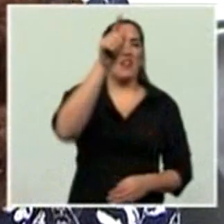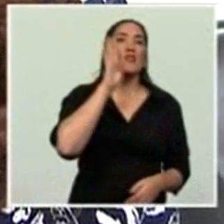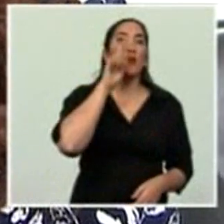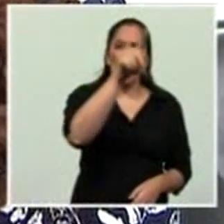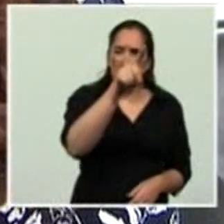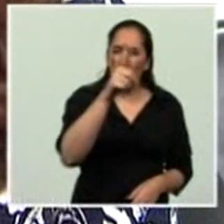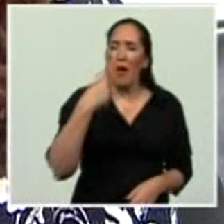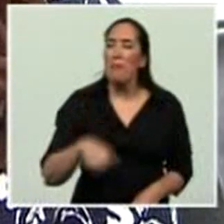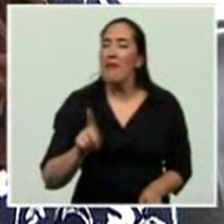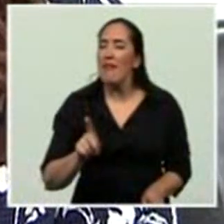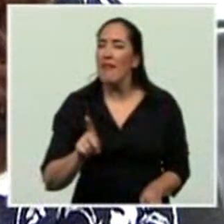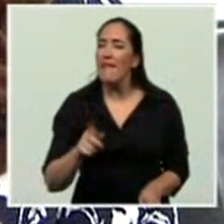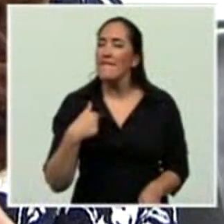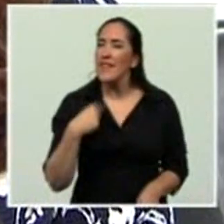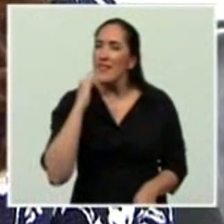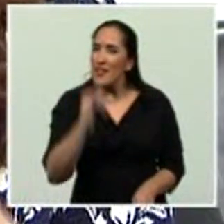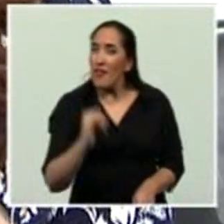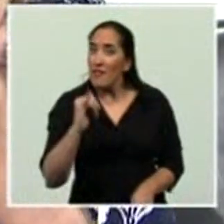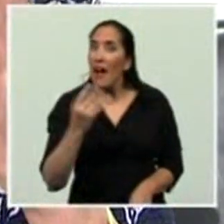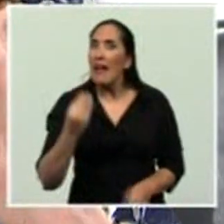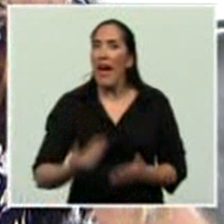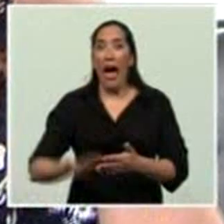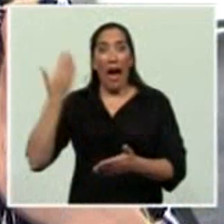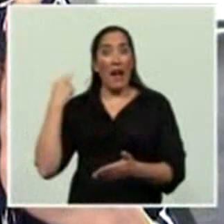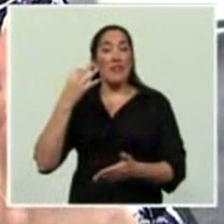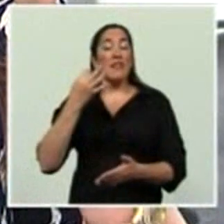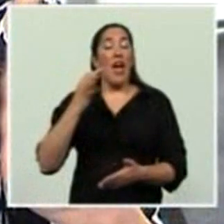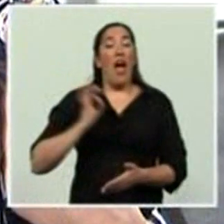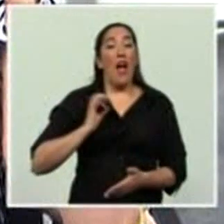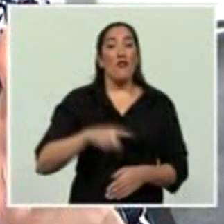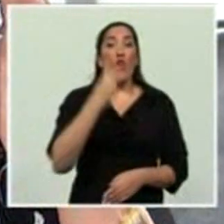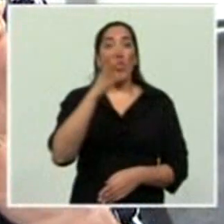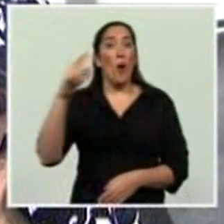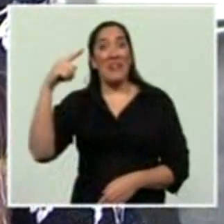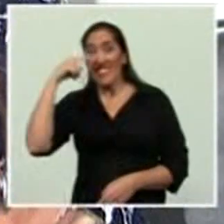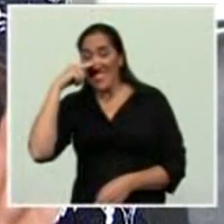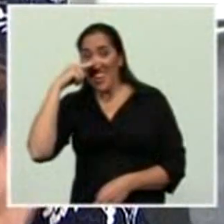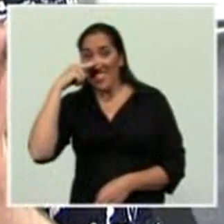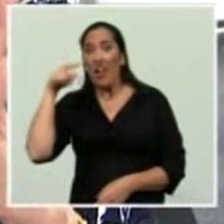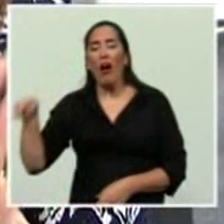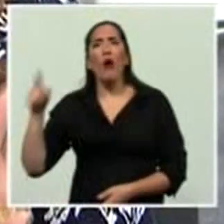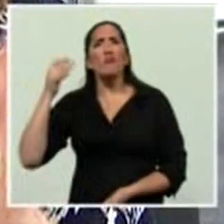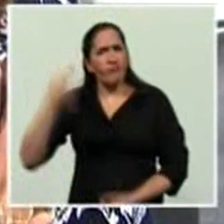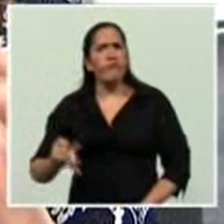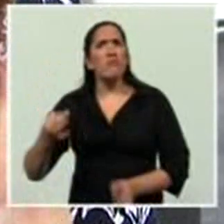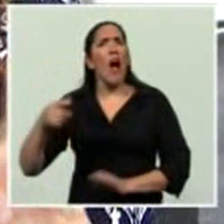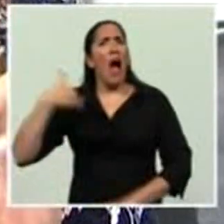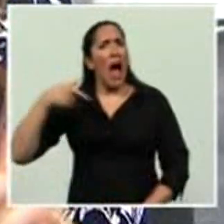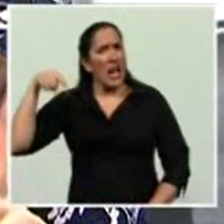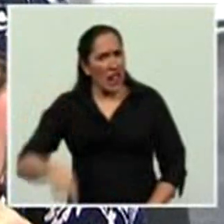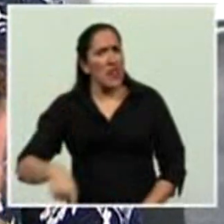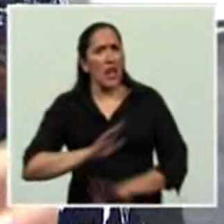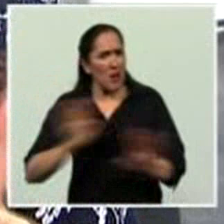te quiero contarles también que a partir del año 2007 que es cuando se declaró a la Argentina libre de aftosa a la fecha hemos perdido de